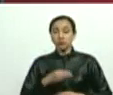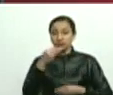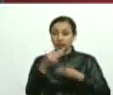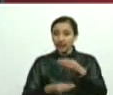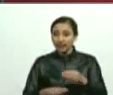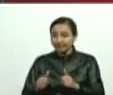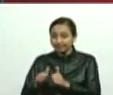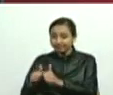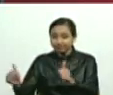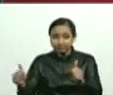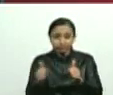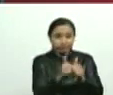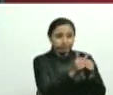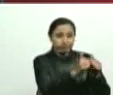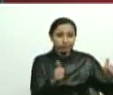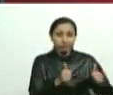divisiones.